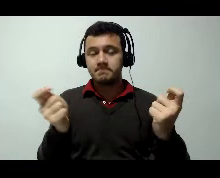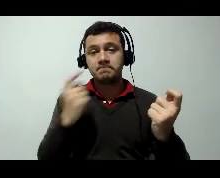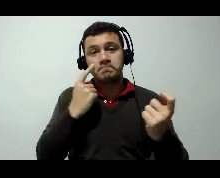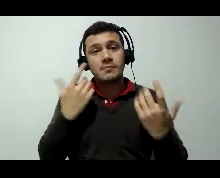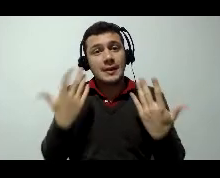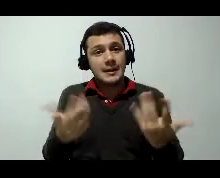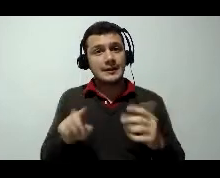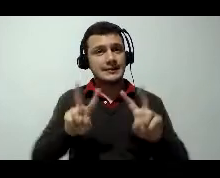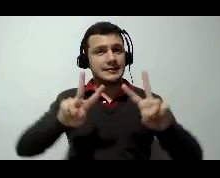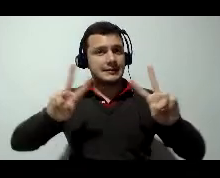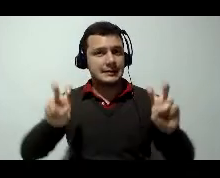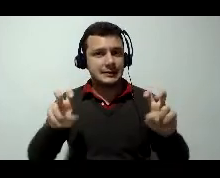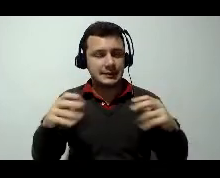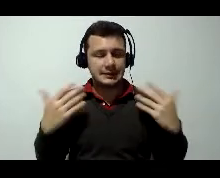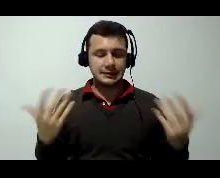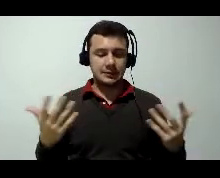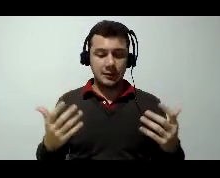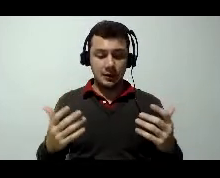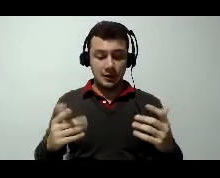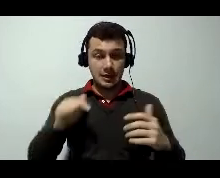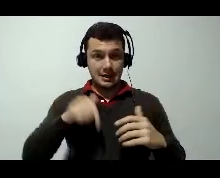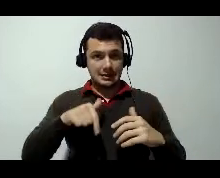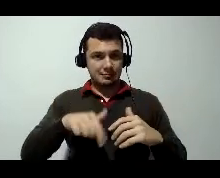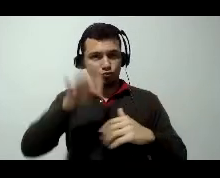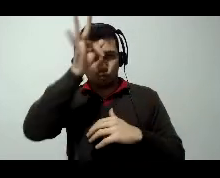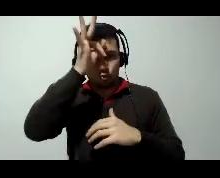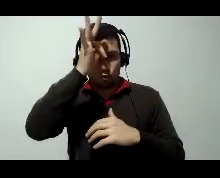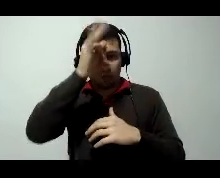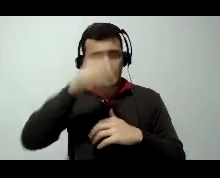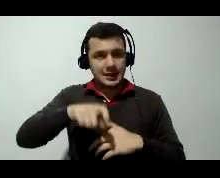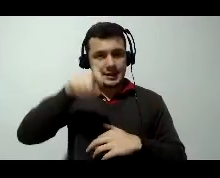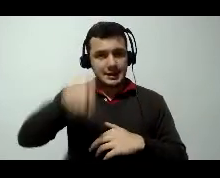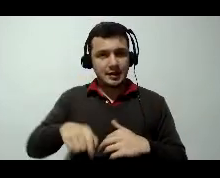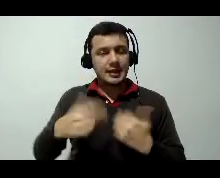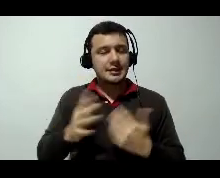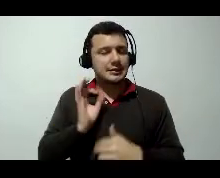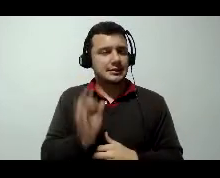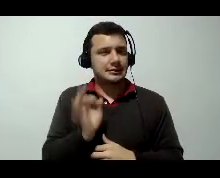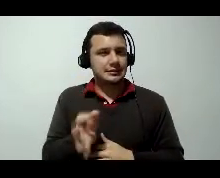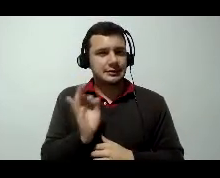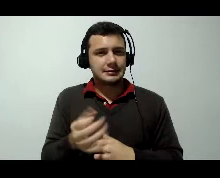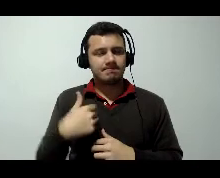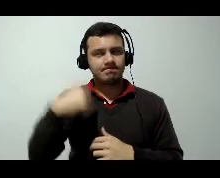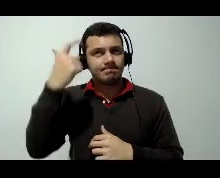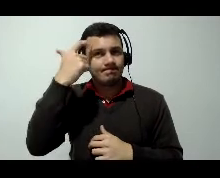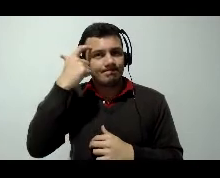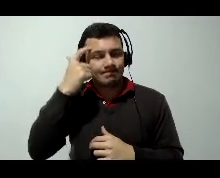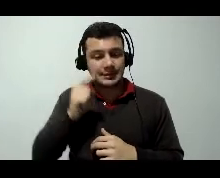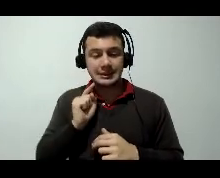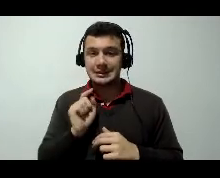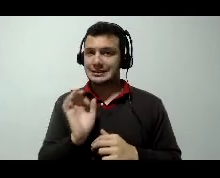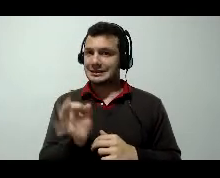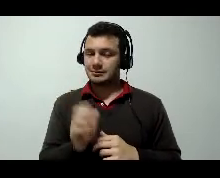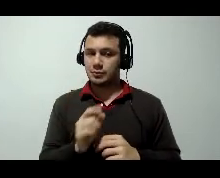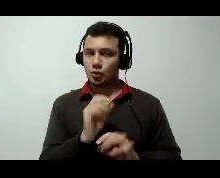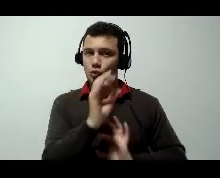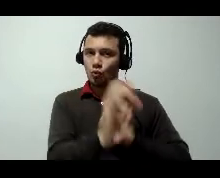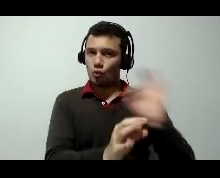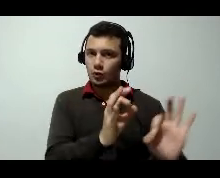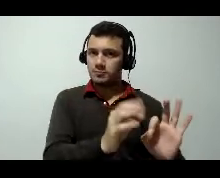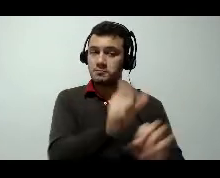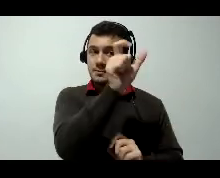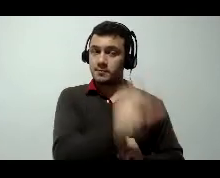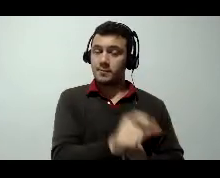la manera o en la medida que a mi institución le toquen, debo tener en cuenta siempre preservar la seguridad del paciente y la seguridad de